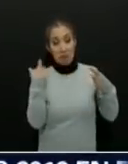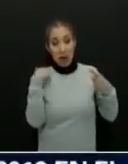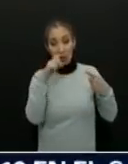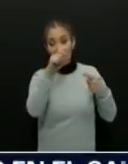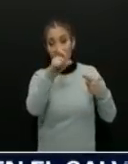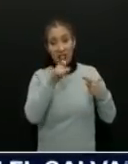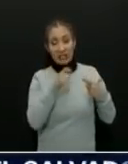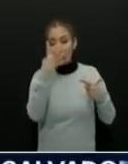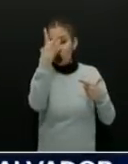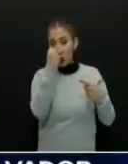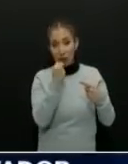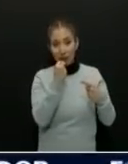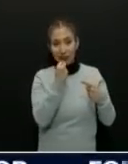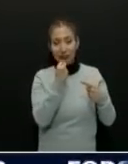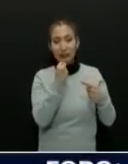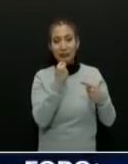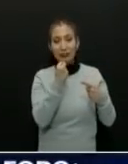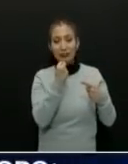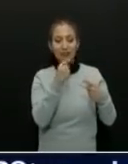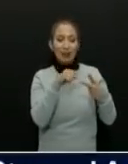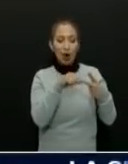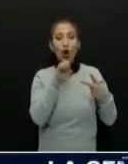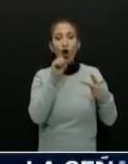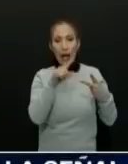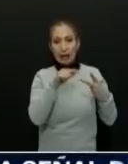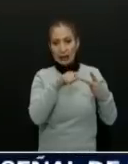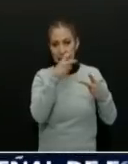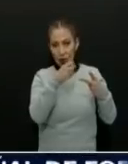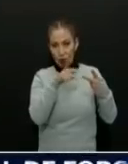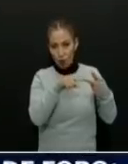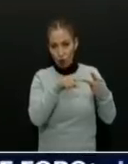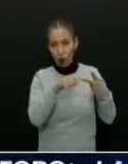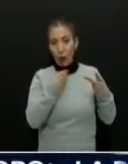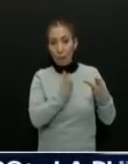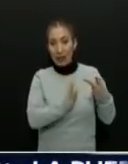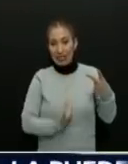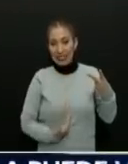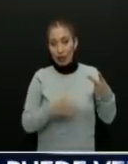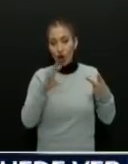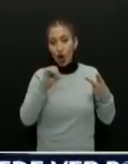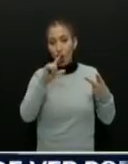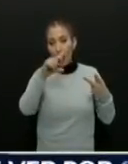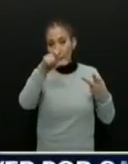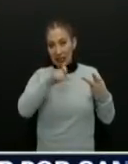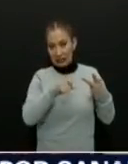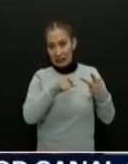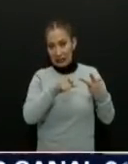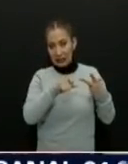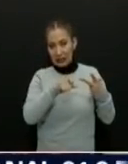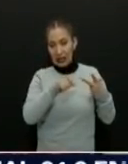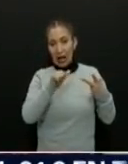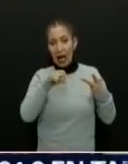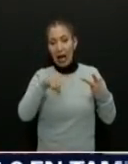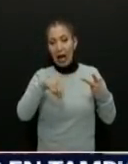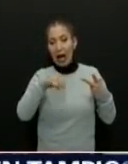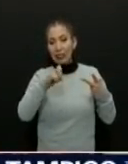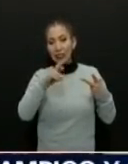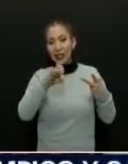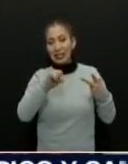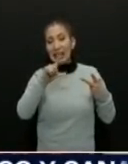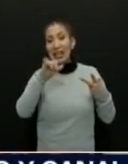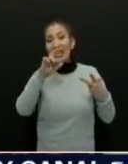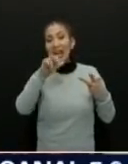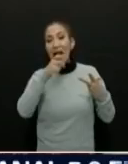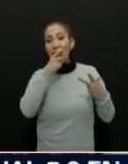Fix dijo no, se le habló al que estaba de presidente del Colegio de México, Andrés Lira, y